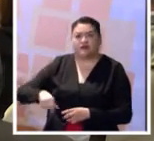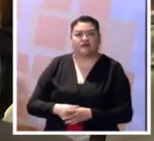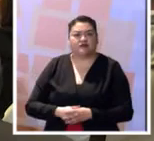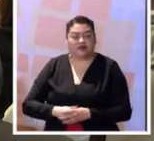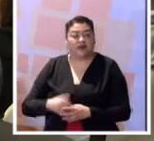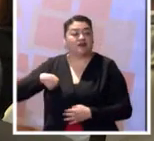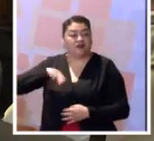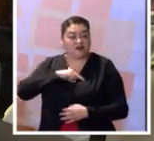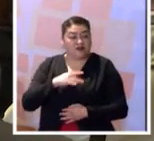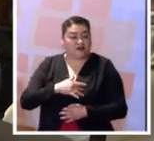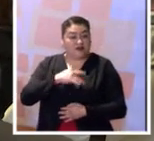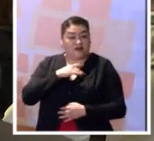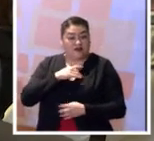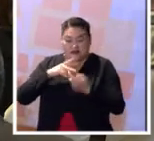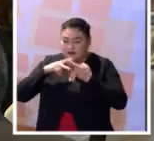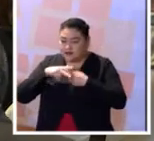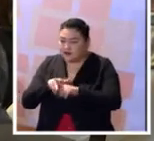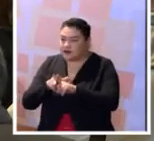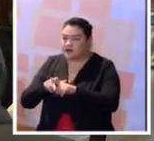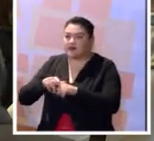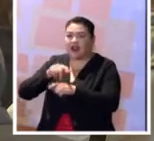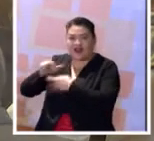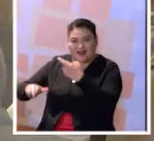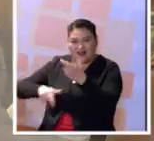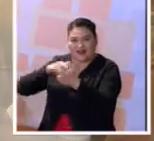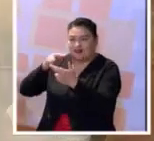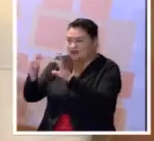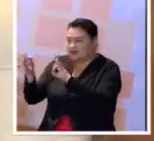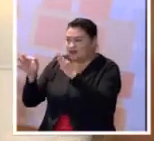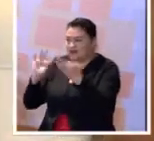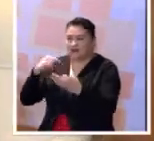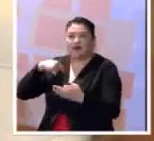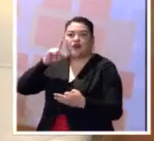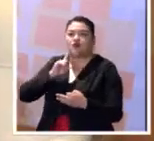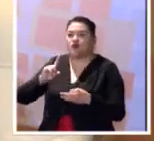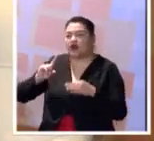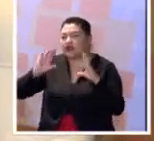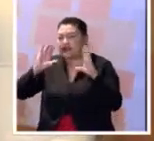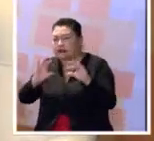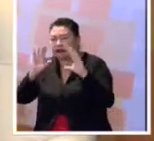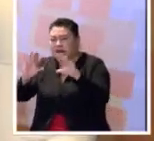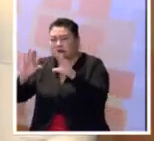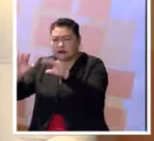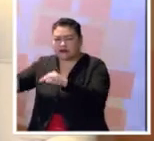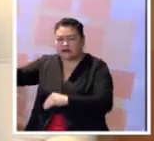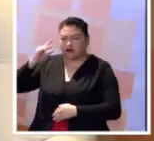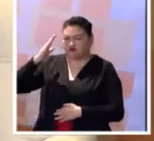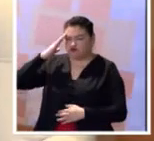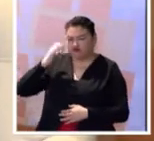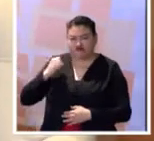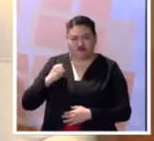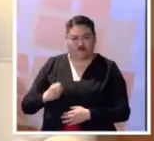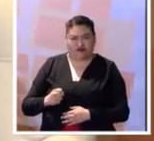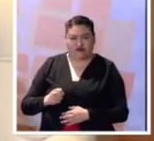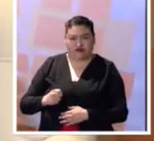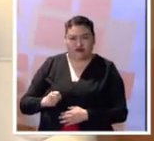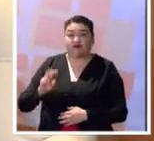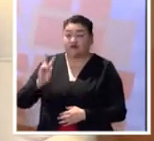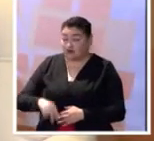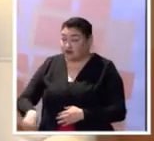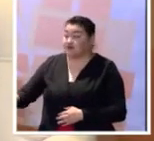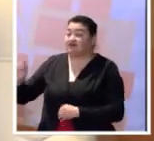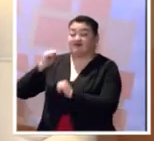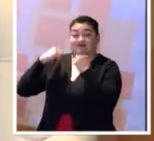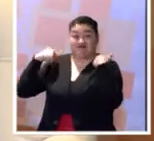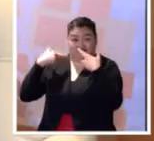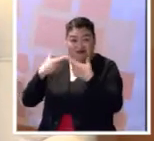Hemos iniciado con ella un foro regional para la formación de liderazgos femeninos. Y algo que yo les pudiera decir de veras de